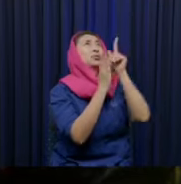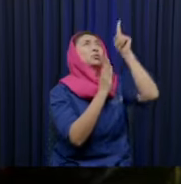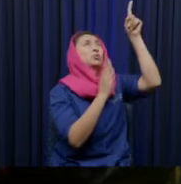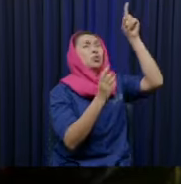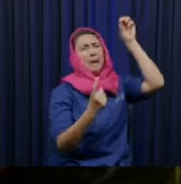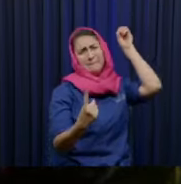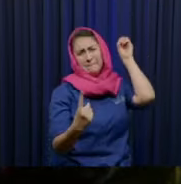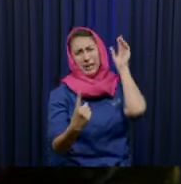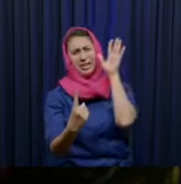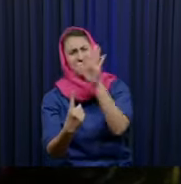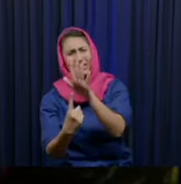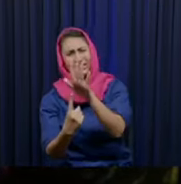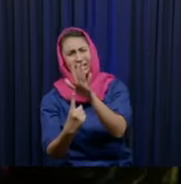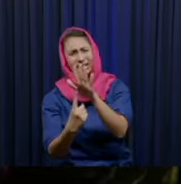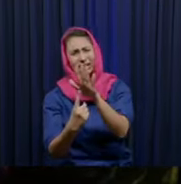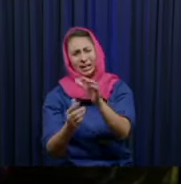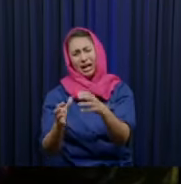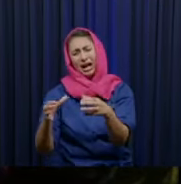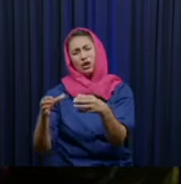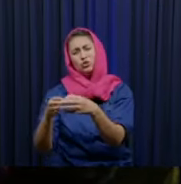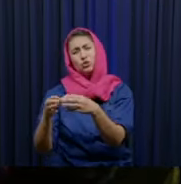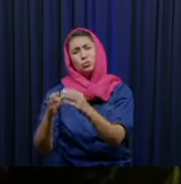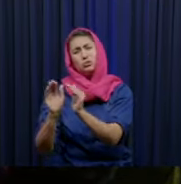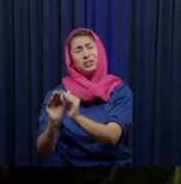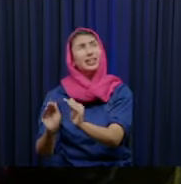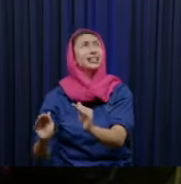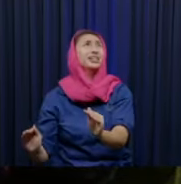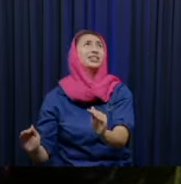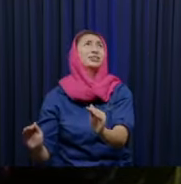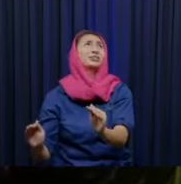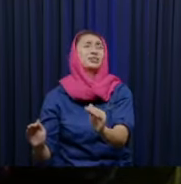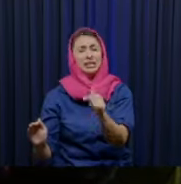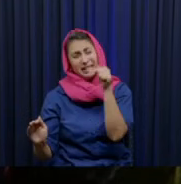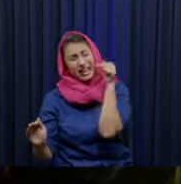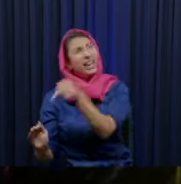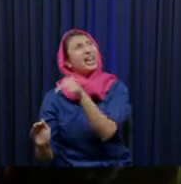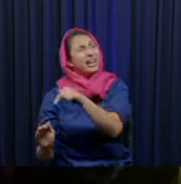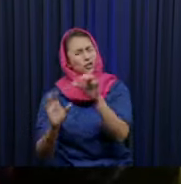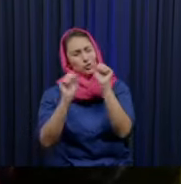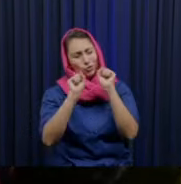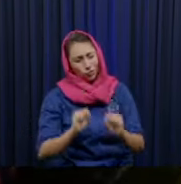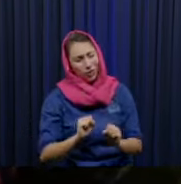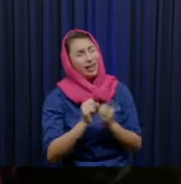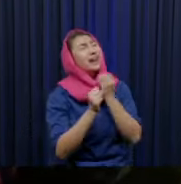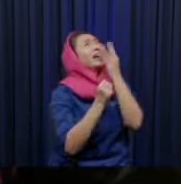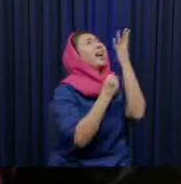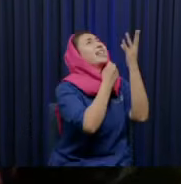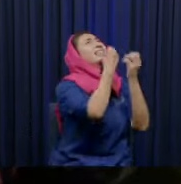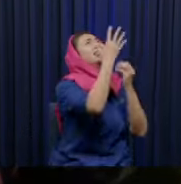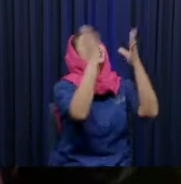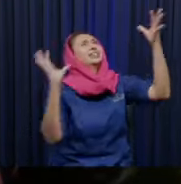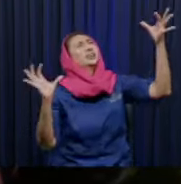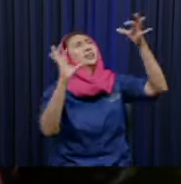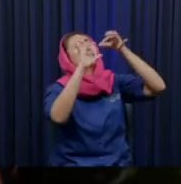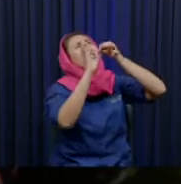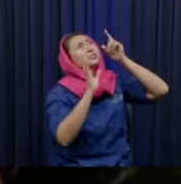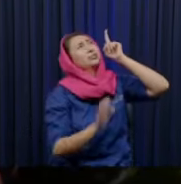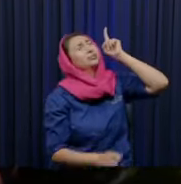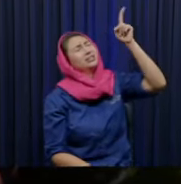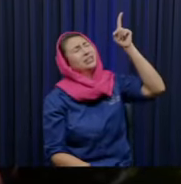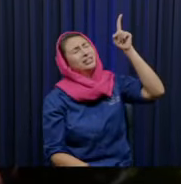gloria halal. En el nombre de Jesús, Padre Santo, nuestros pequeñitos,